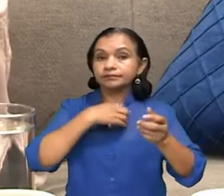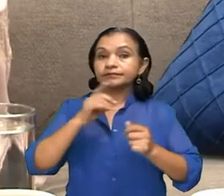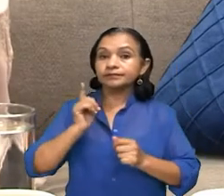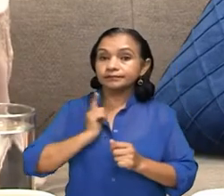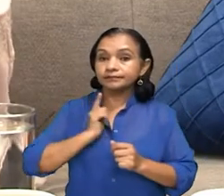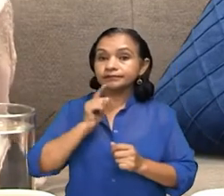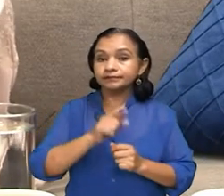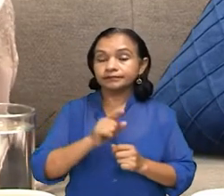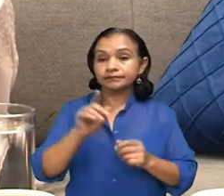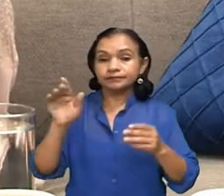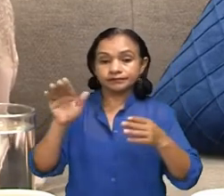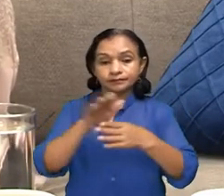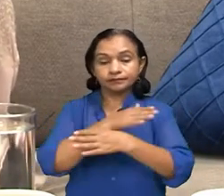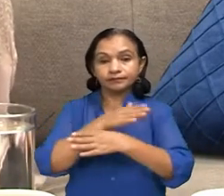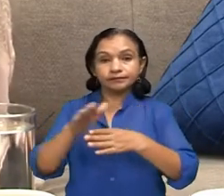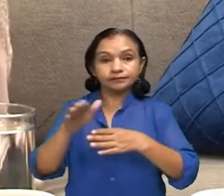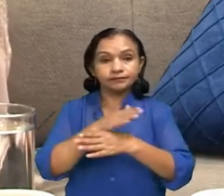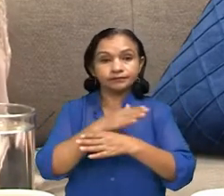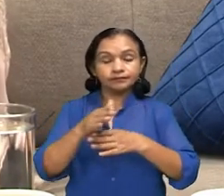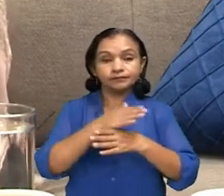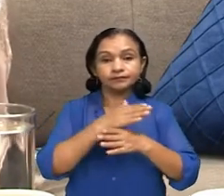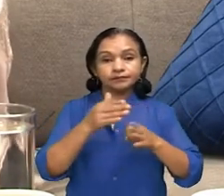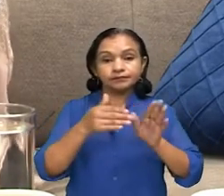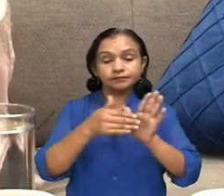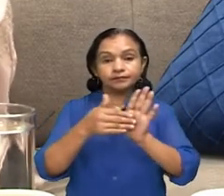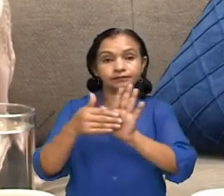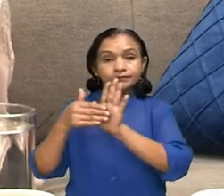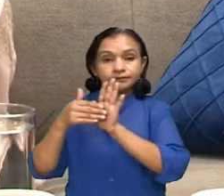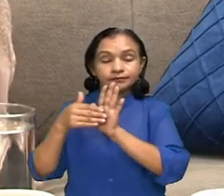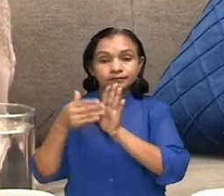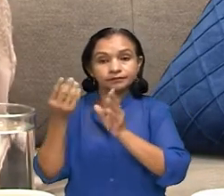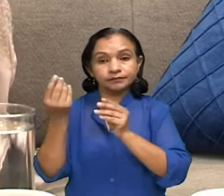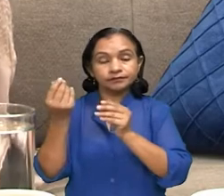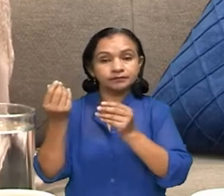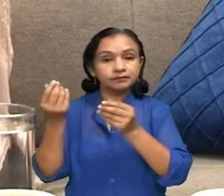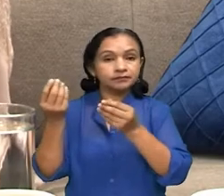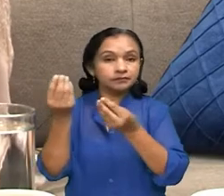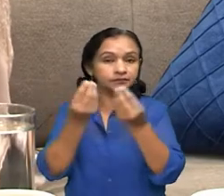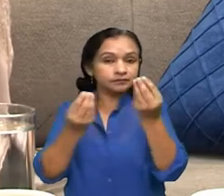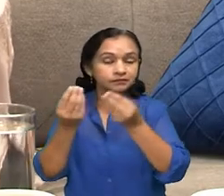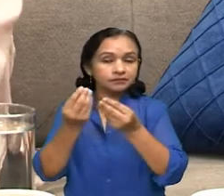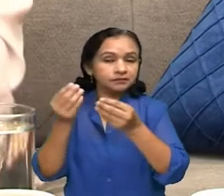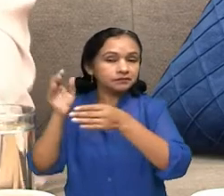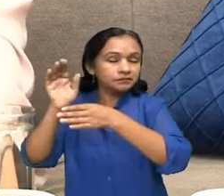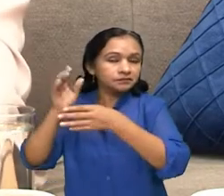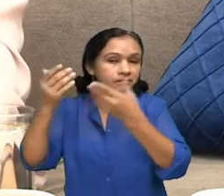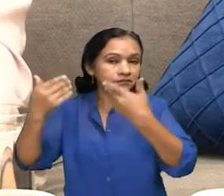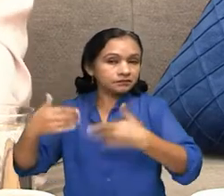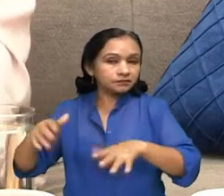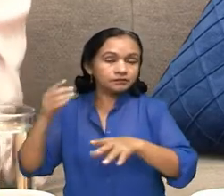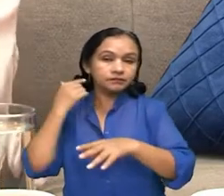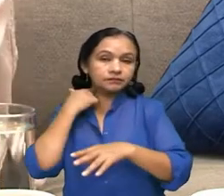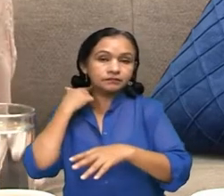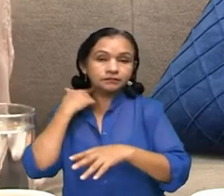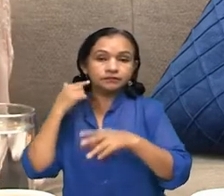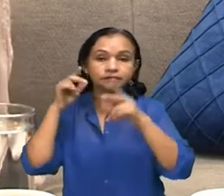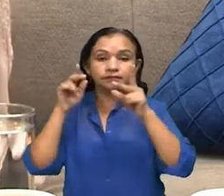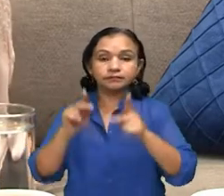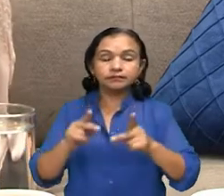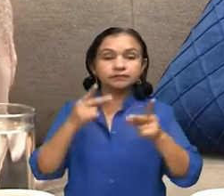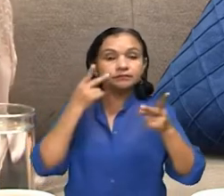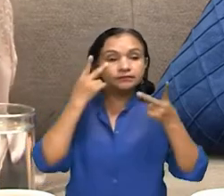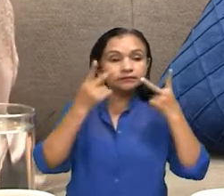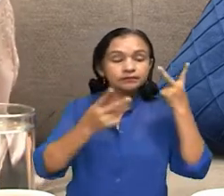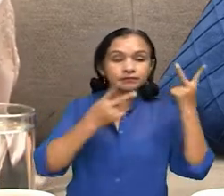donde es lo distintivo del modelo de economía tradicional, porque el visitante, ya